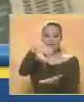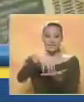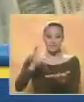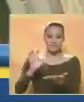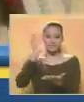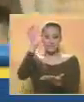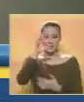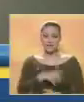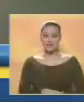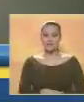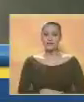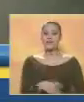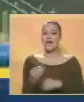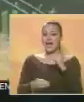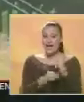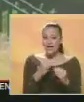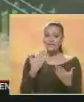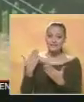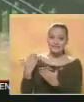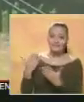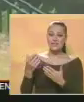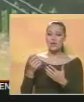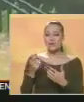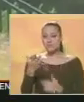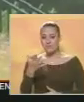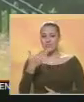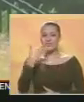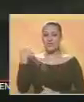país por el paso de una tormenta desde el pasado viernes